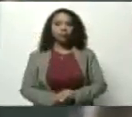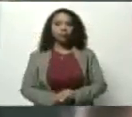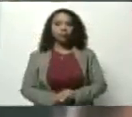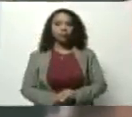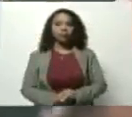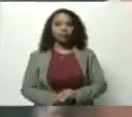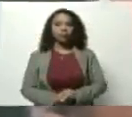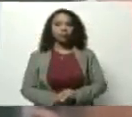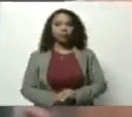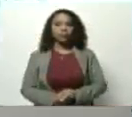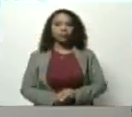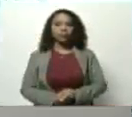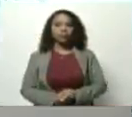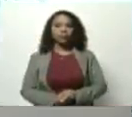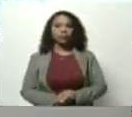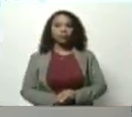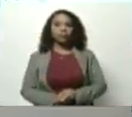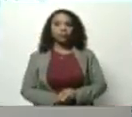12